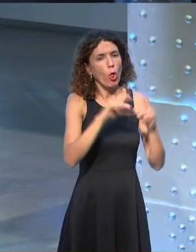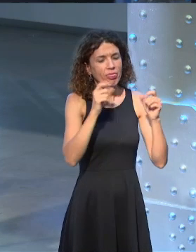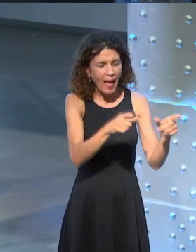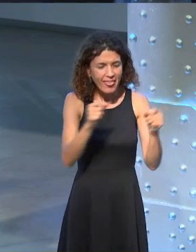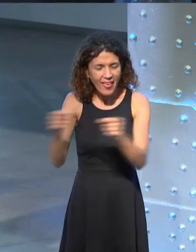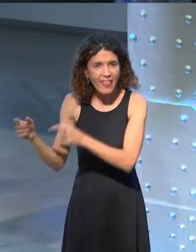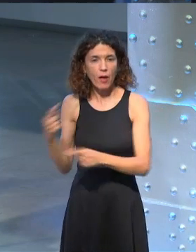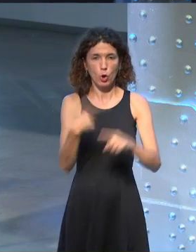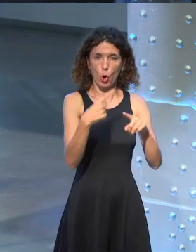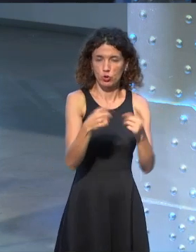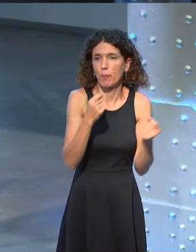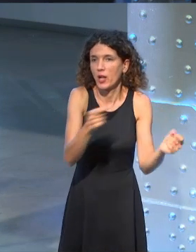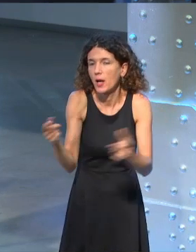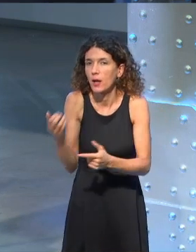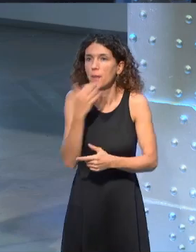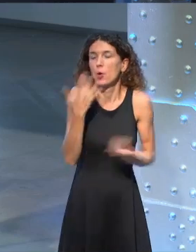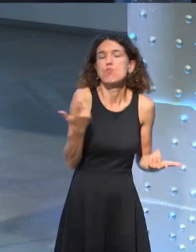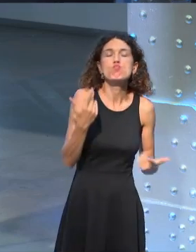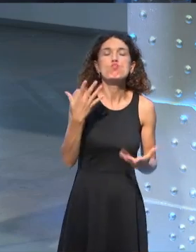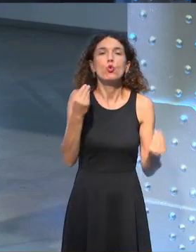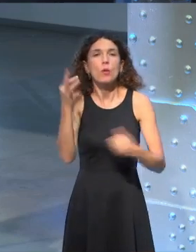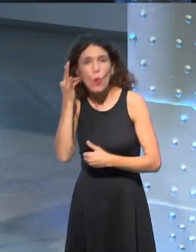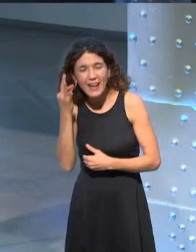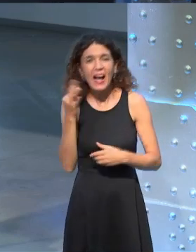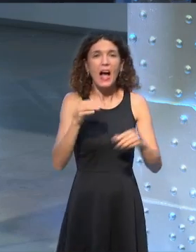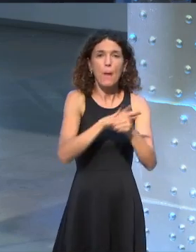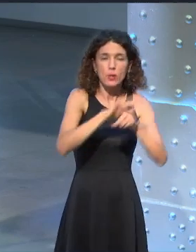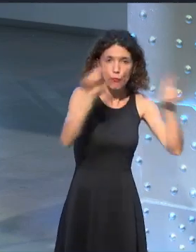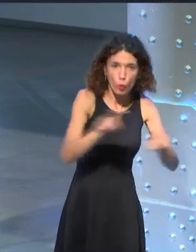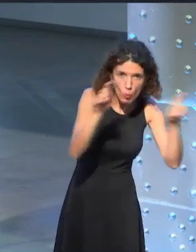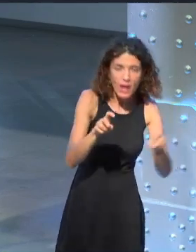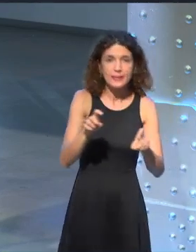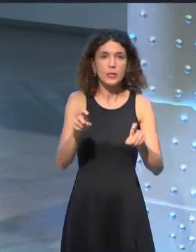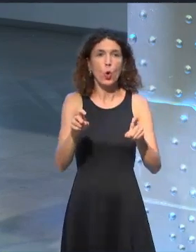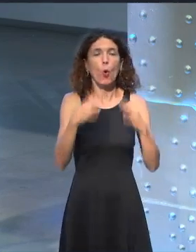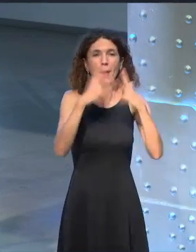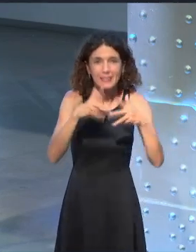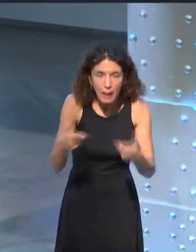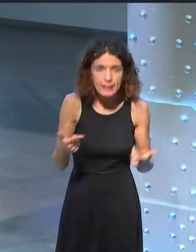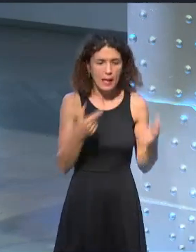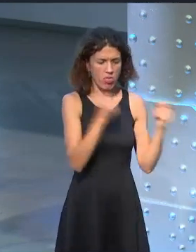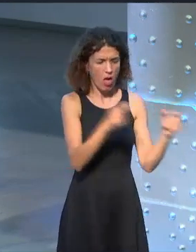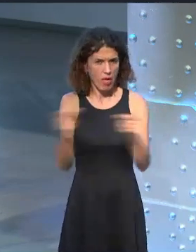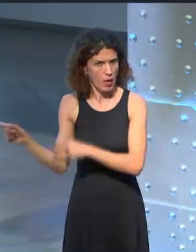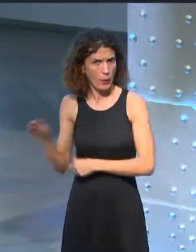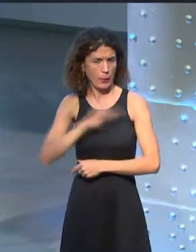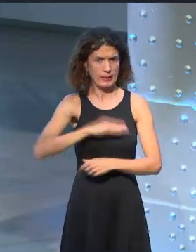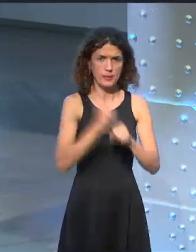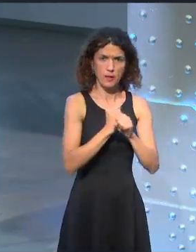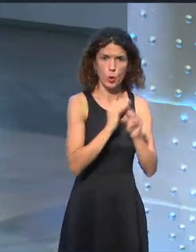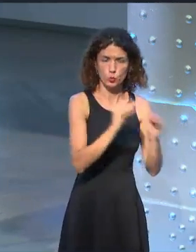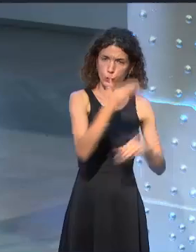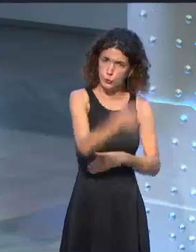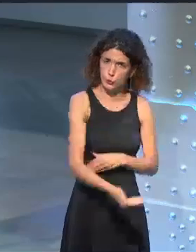aspectos. Pues se me está ocurriendo pues muchísimas mujeres en el ámbito de la informática, en el ámbito de la computación, en el ámbito de la matemática. ya desde